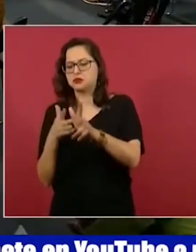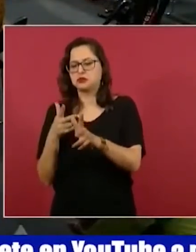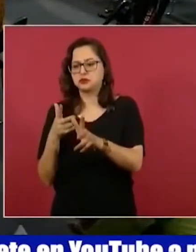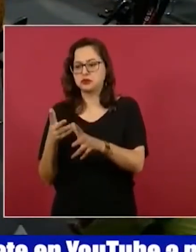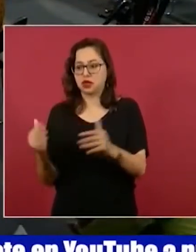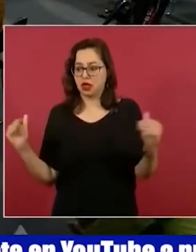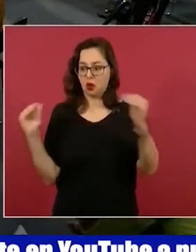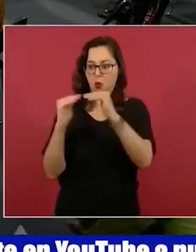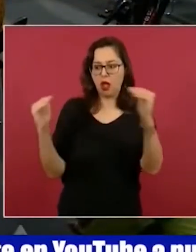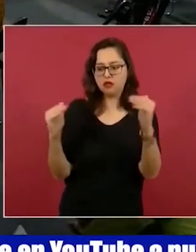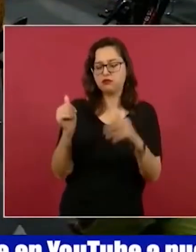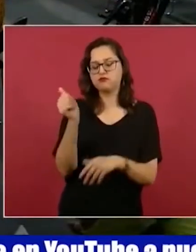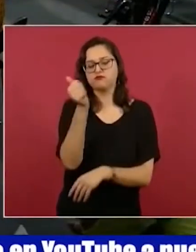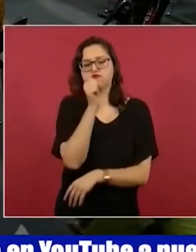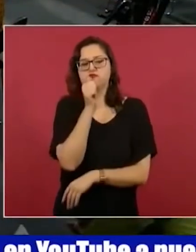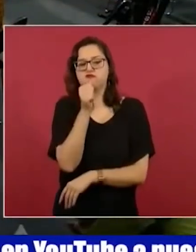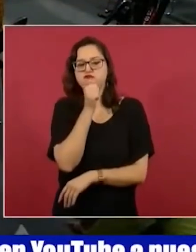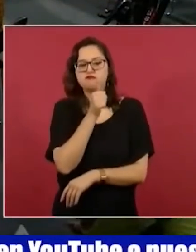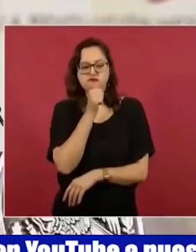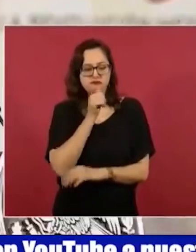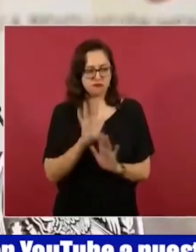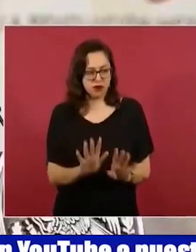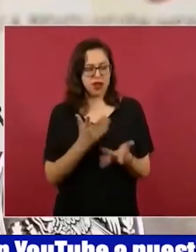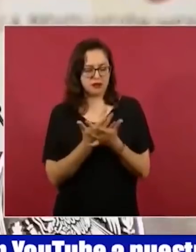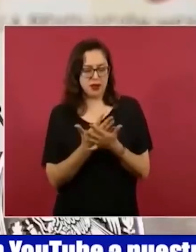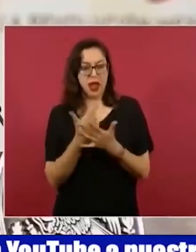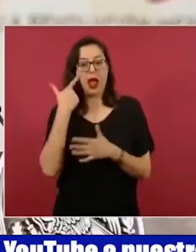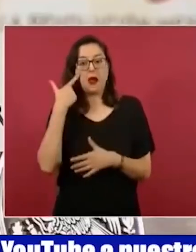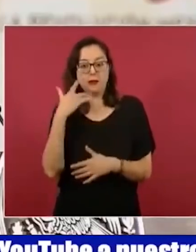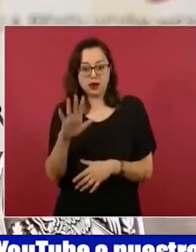cuando se pueda, ¿no? Porque ahí fueron